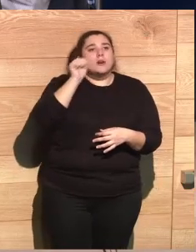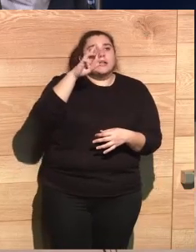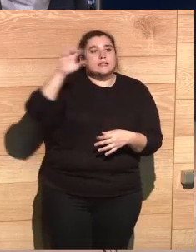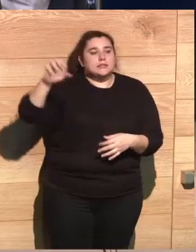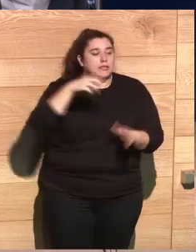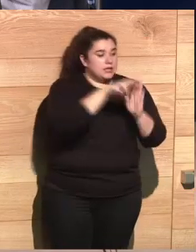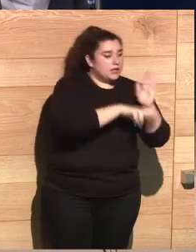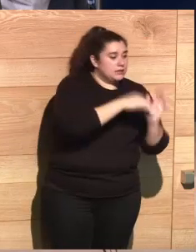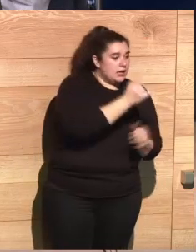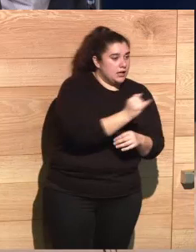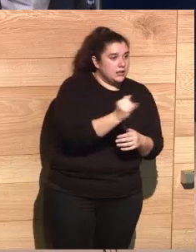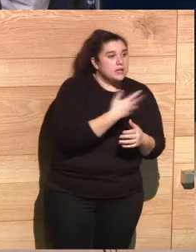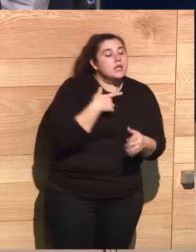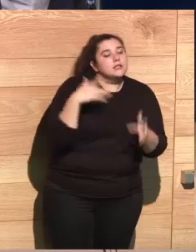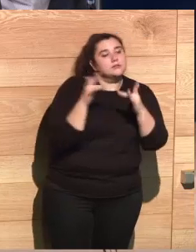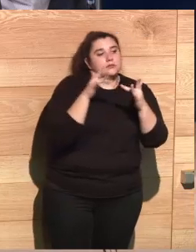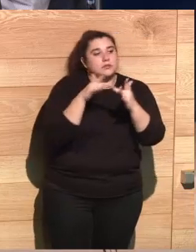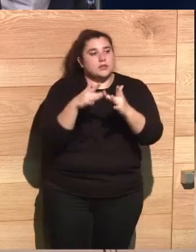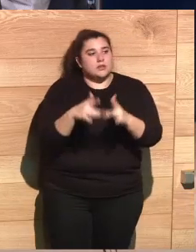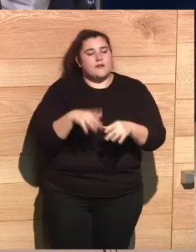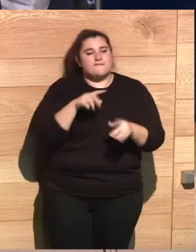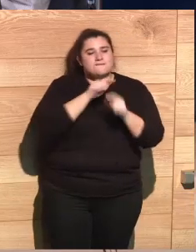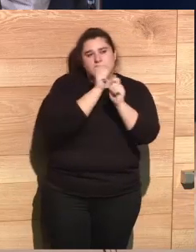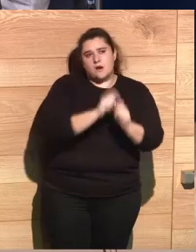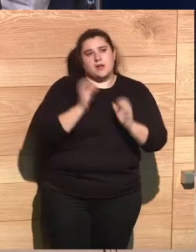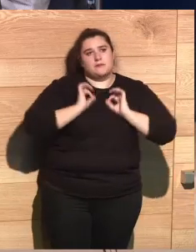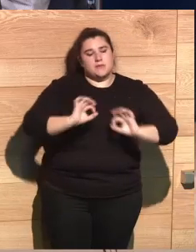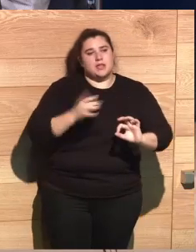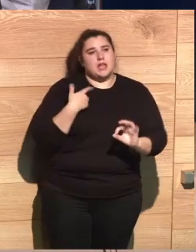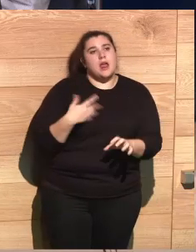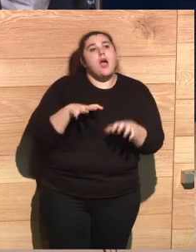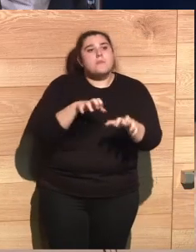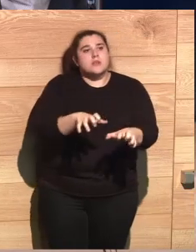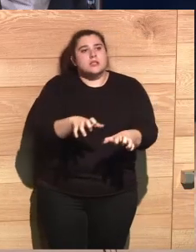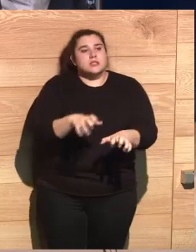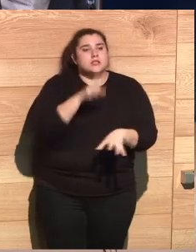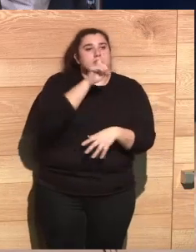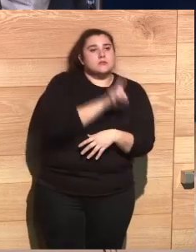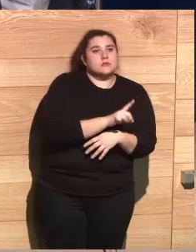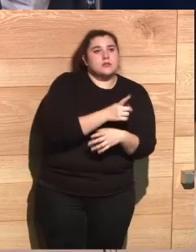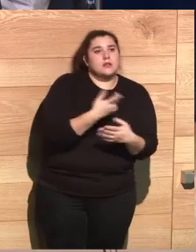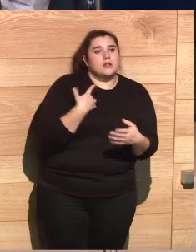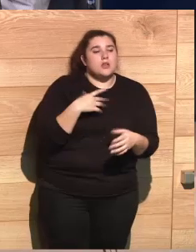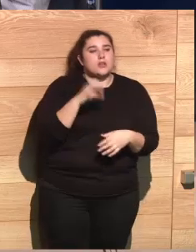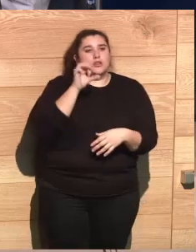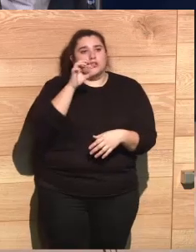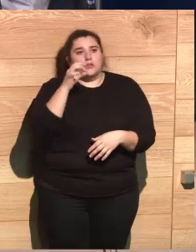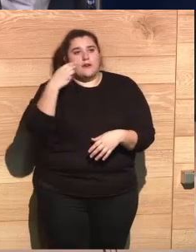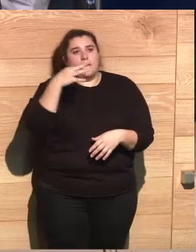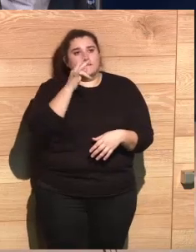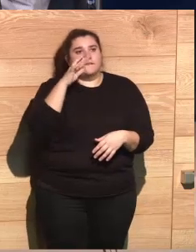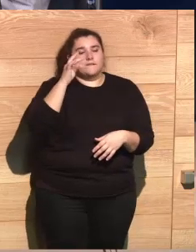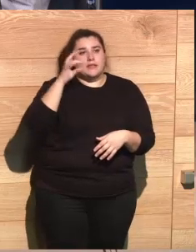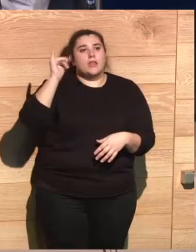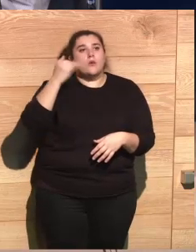permite interactuar con él de una manera determinada. La manera en la que una de las maneras en las que aprendemos a utilizar software es jugando con